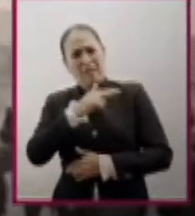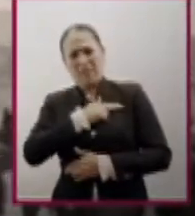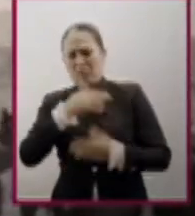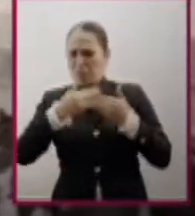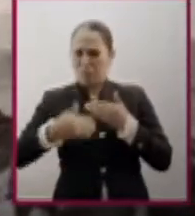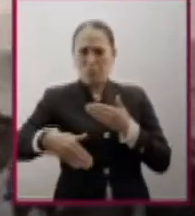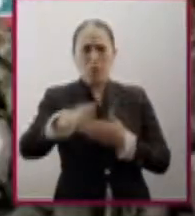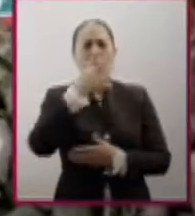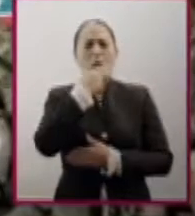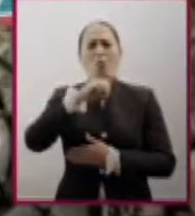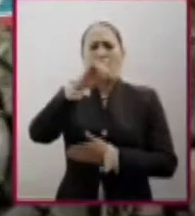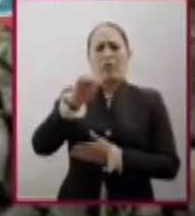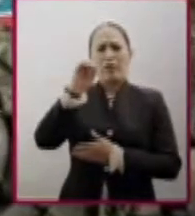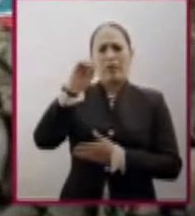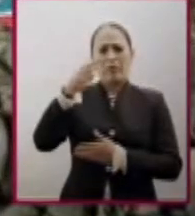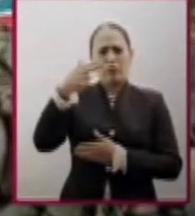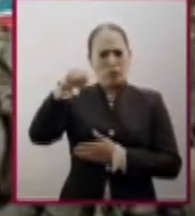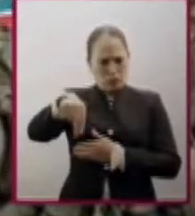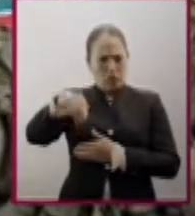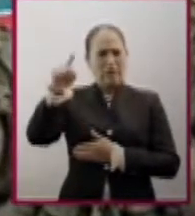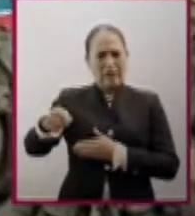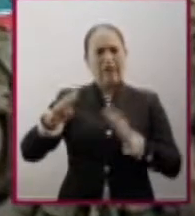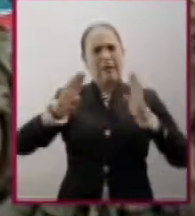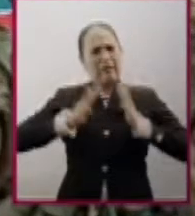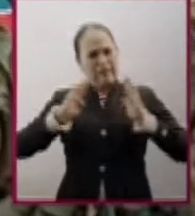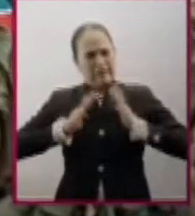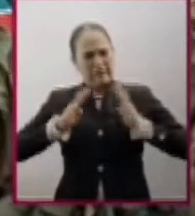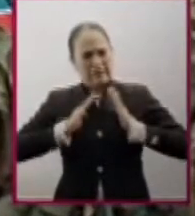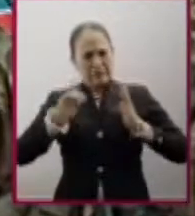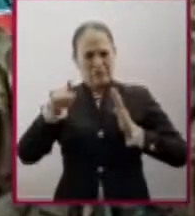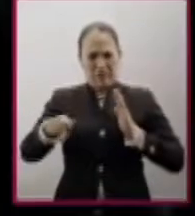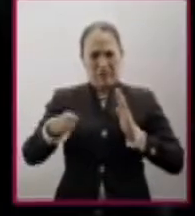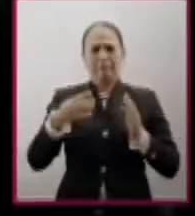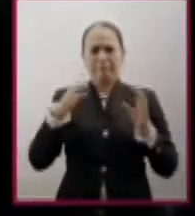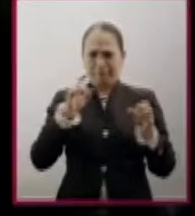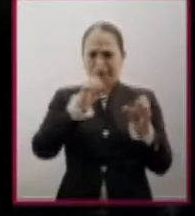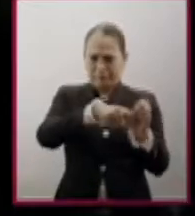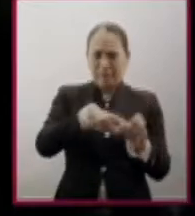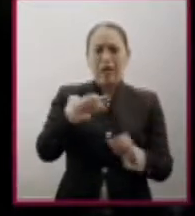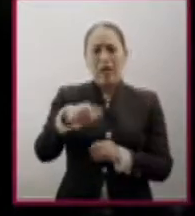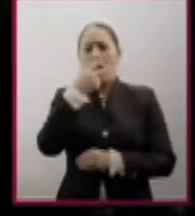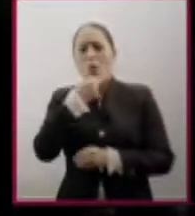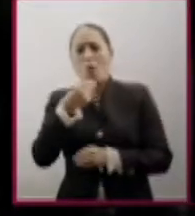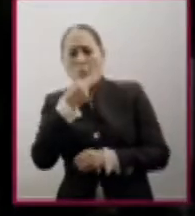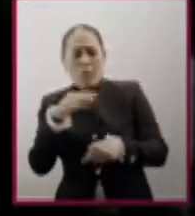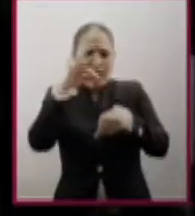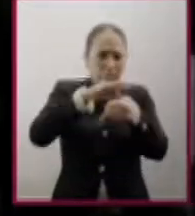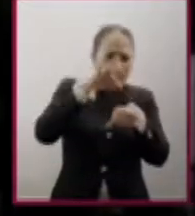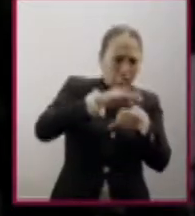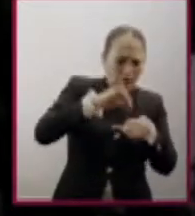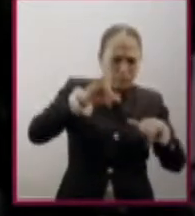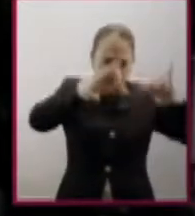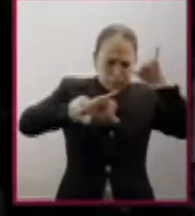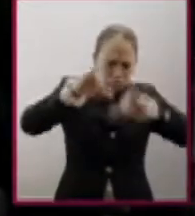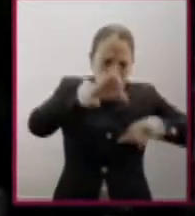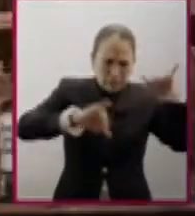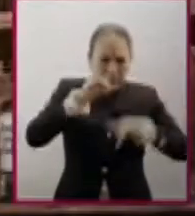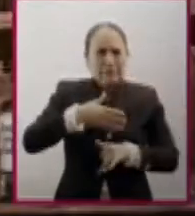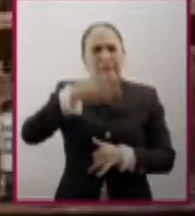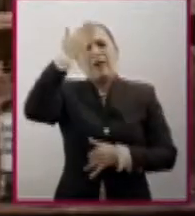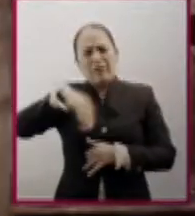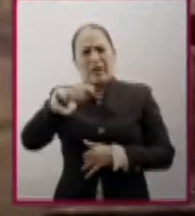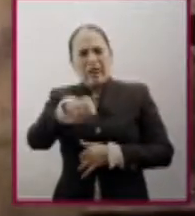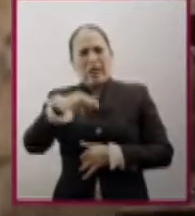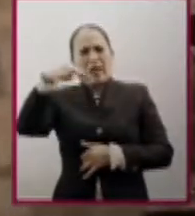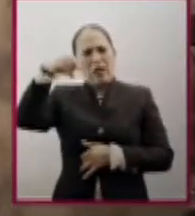Pemberton, quien formó parte del ejército confederado. Pemberton era farmacéutico y aprovechó su profesión para tener acceso a